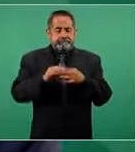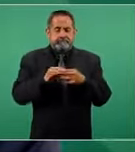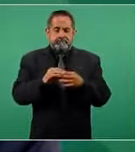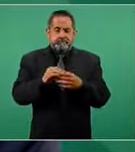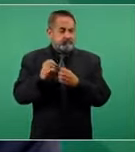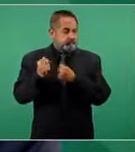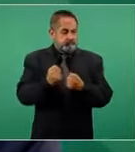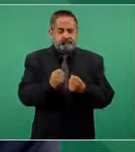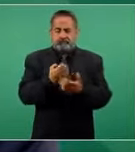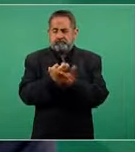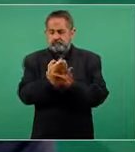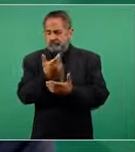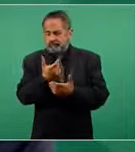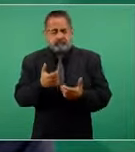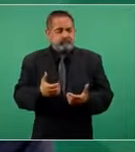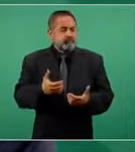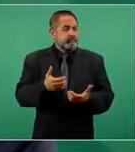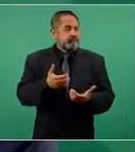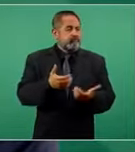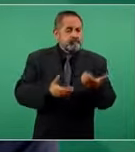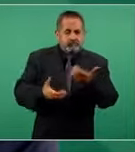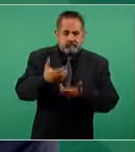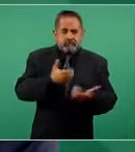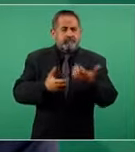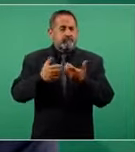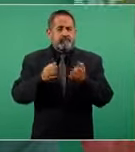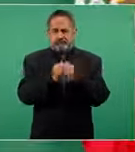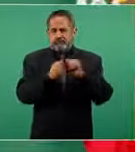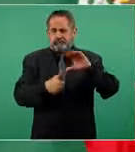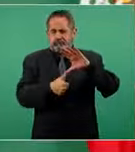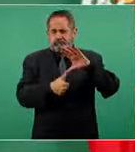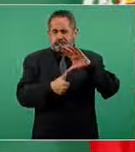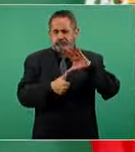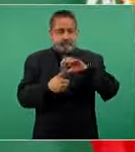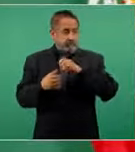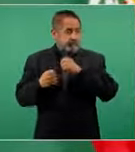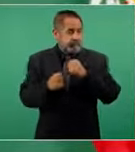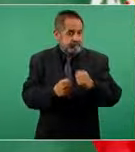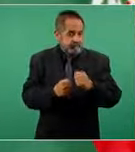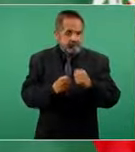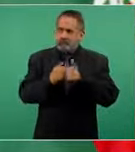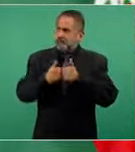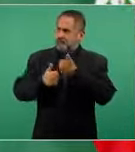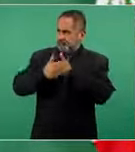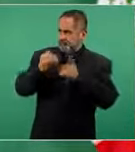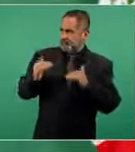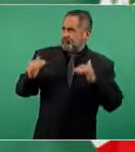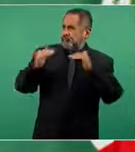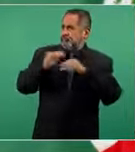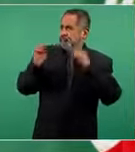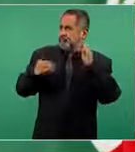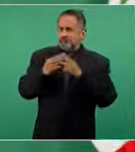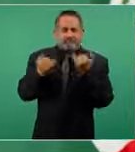económica, comercialmente, América del Norte, y se compita con otras regiones del